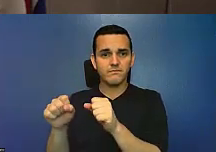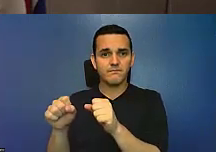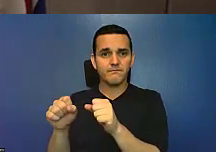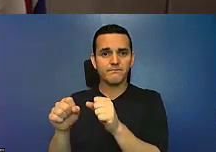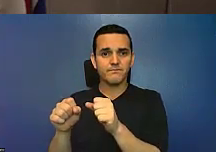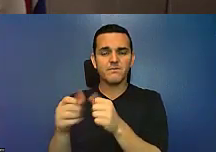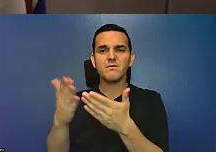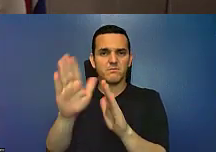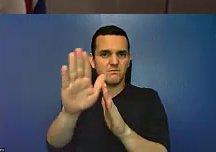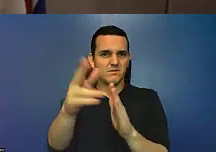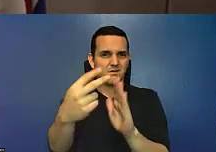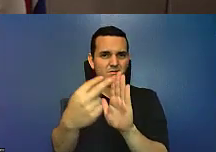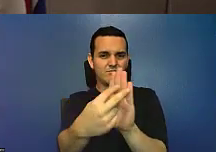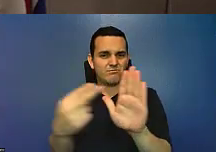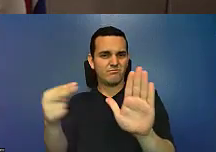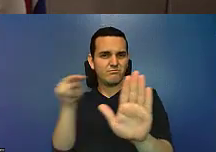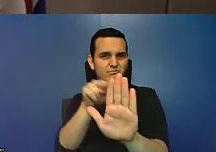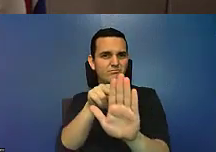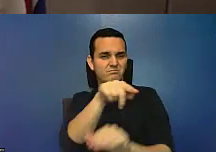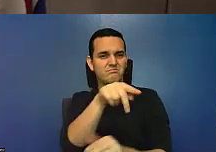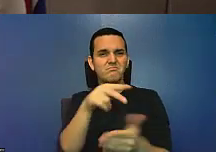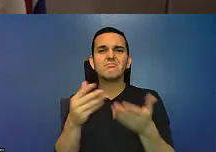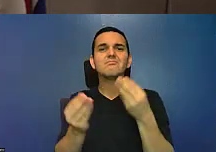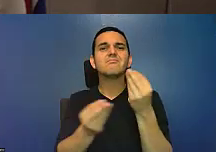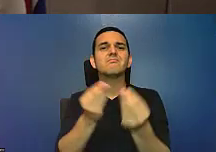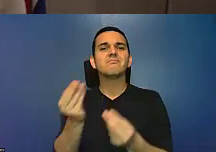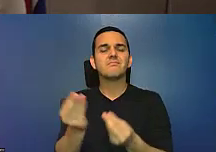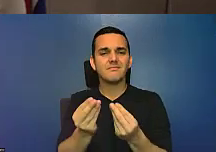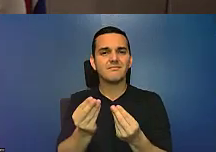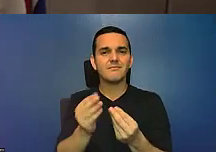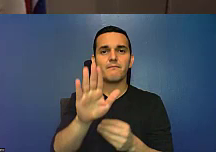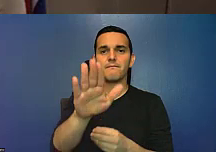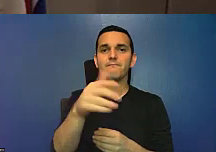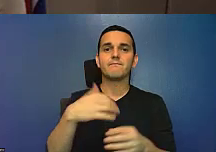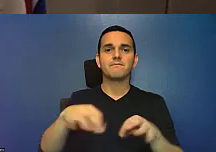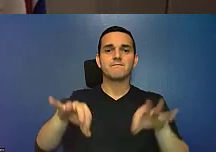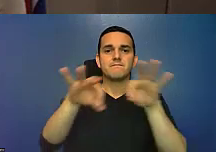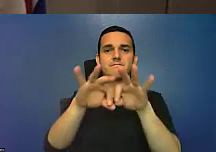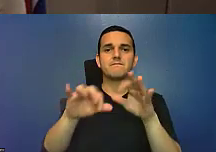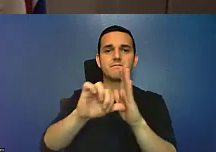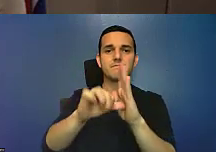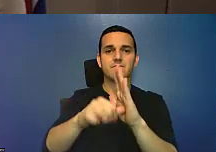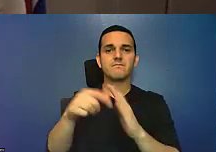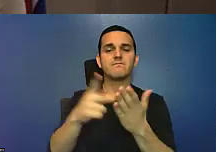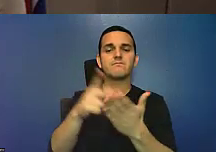de trasfondo? Y es ahí el hincapié que se hace en este proyecto.